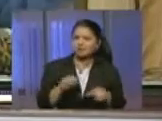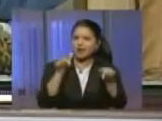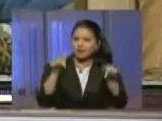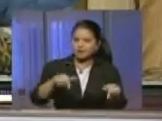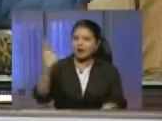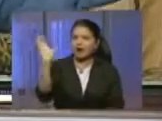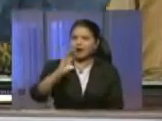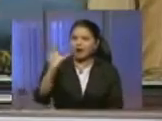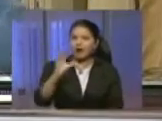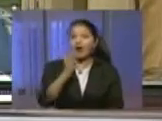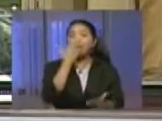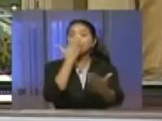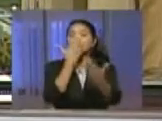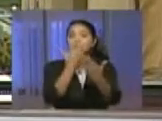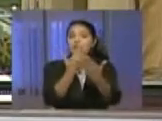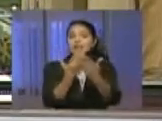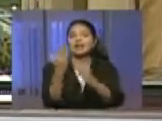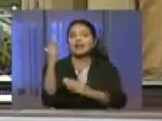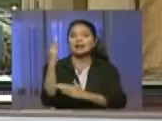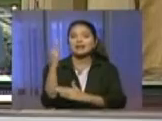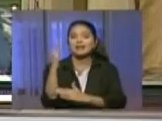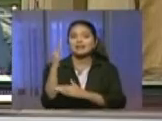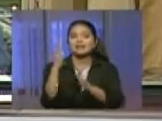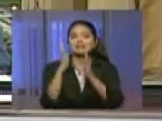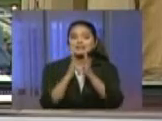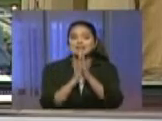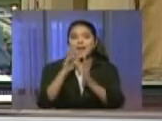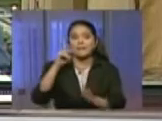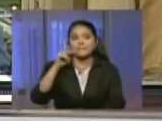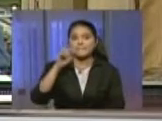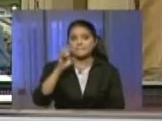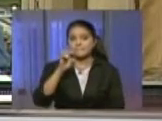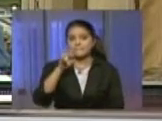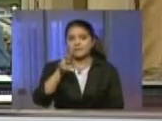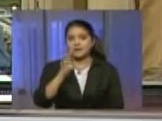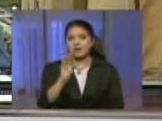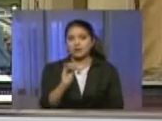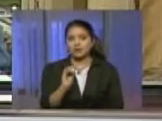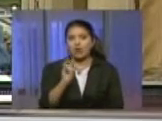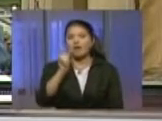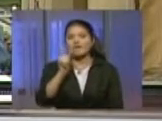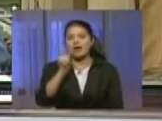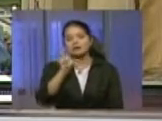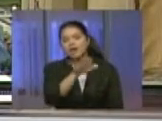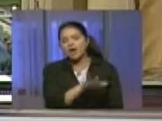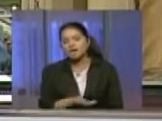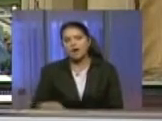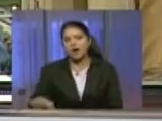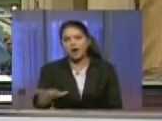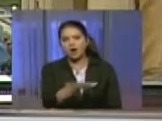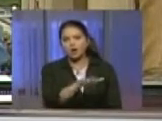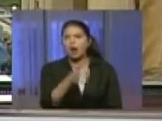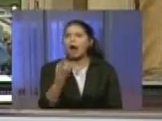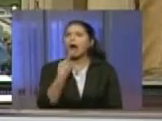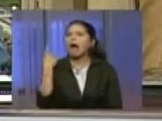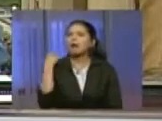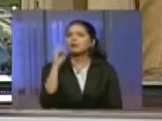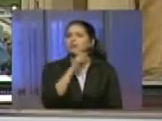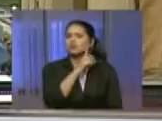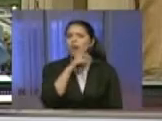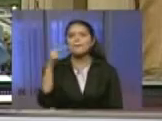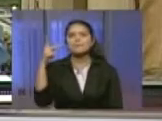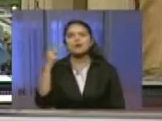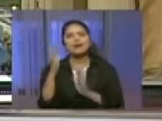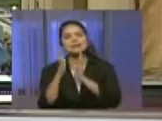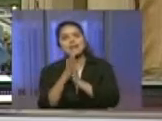Caracas al frente San Pedro ahí nací yo y me creé vle abajo se llama antes era la parroquia Santa Rosalía y